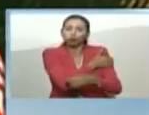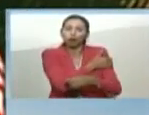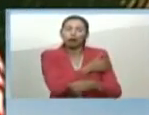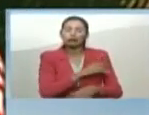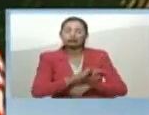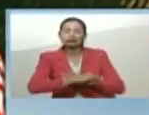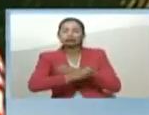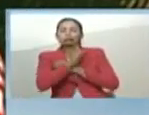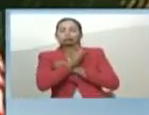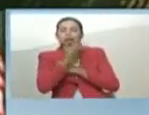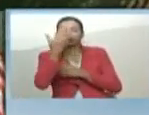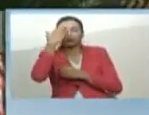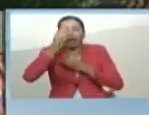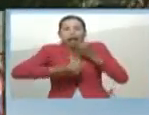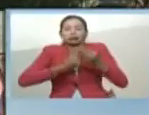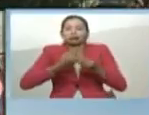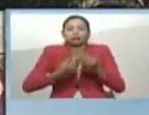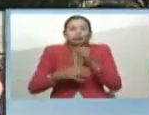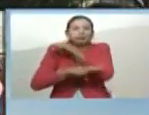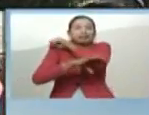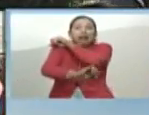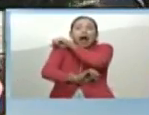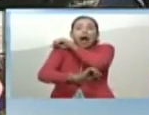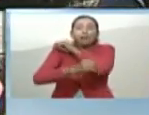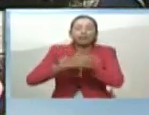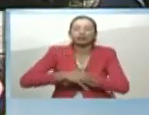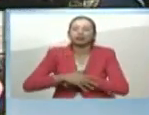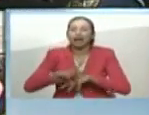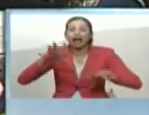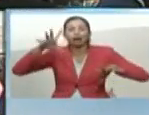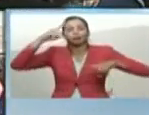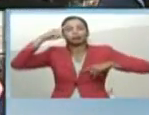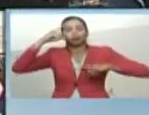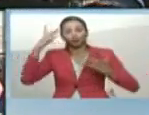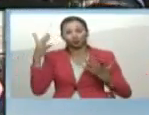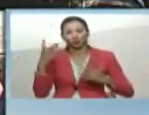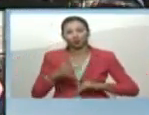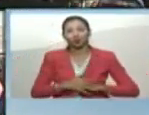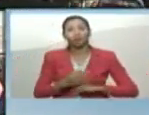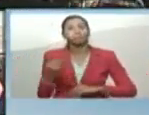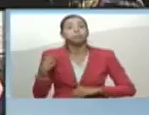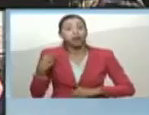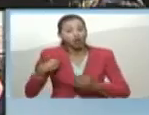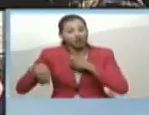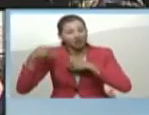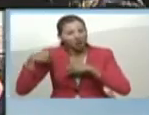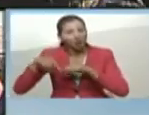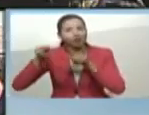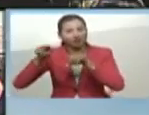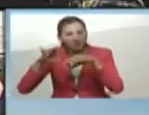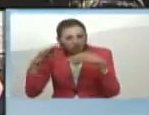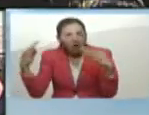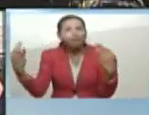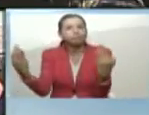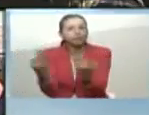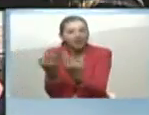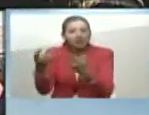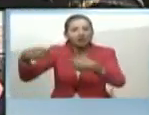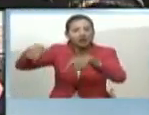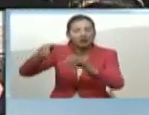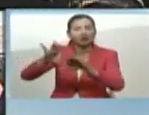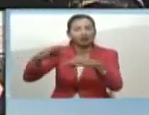metimos en una trampa peor Dios mío qué hice me lo dijo una gente familiares de familiares de